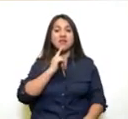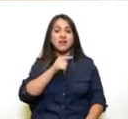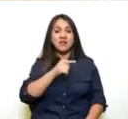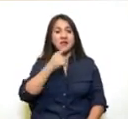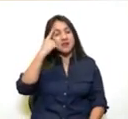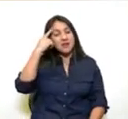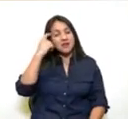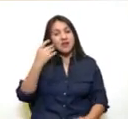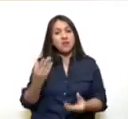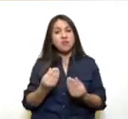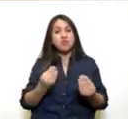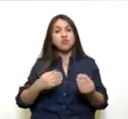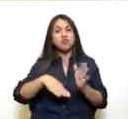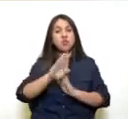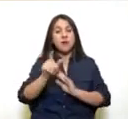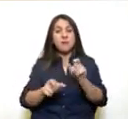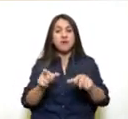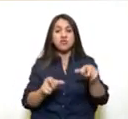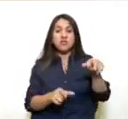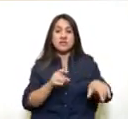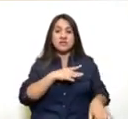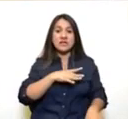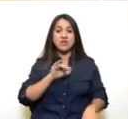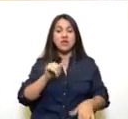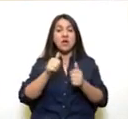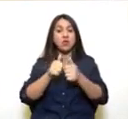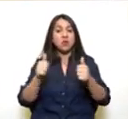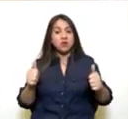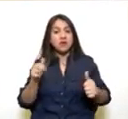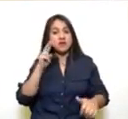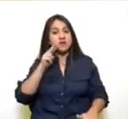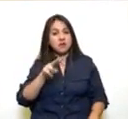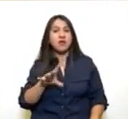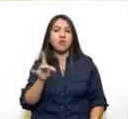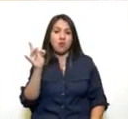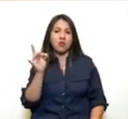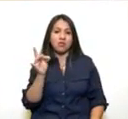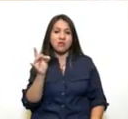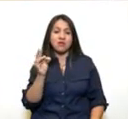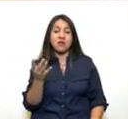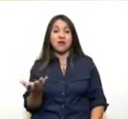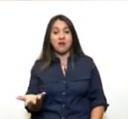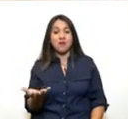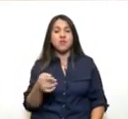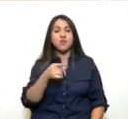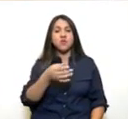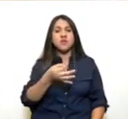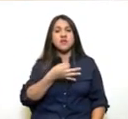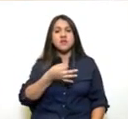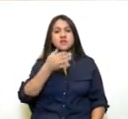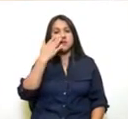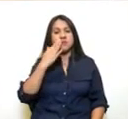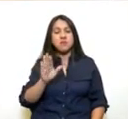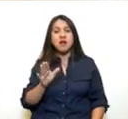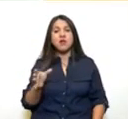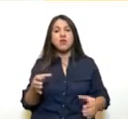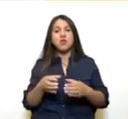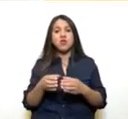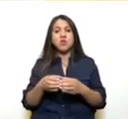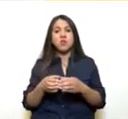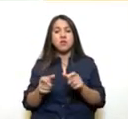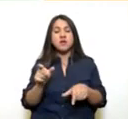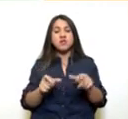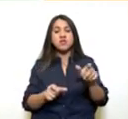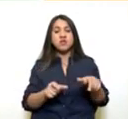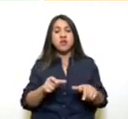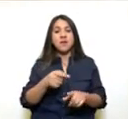chilenos y políticos y autoridades se dan cuenta de eso usted dijo la mal llamada clase media porque mal llamada clase